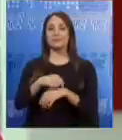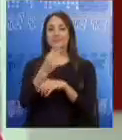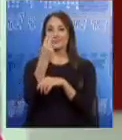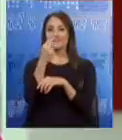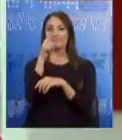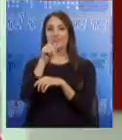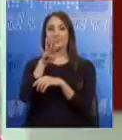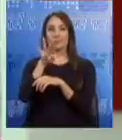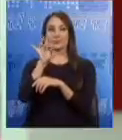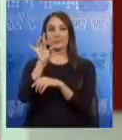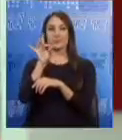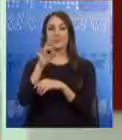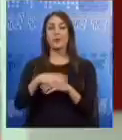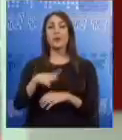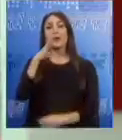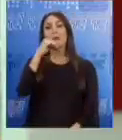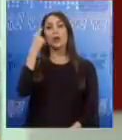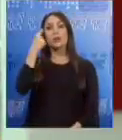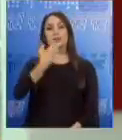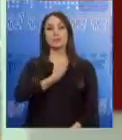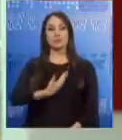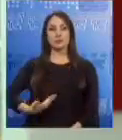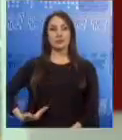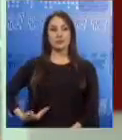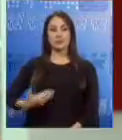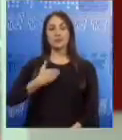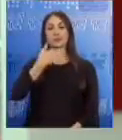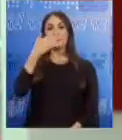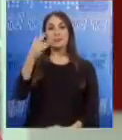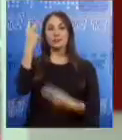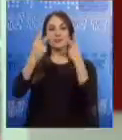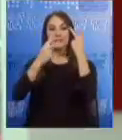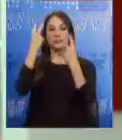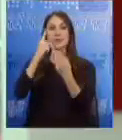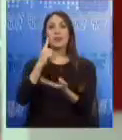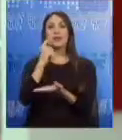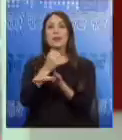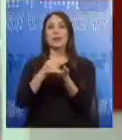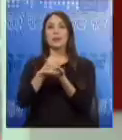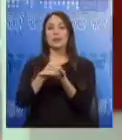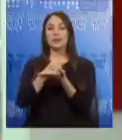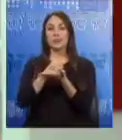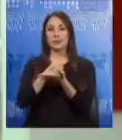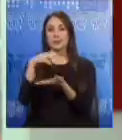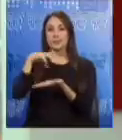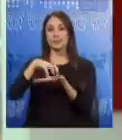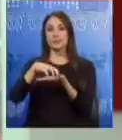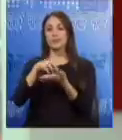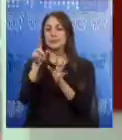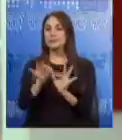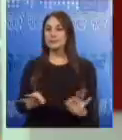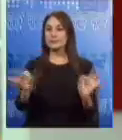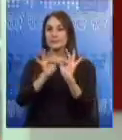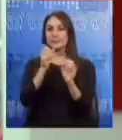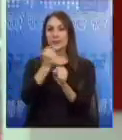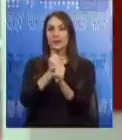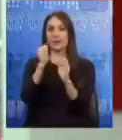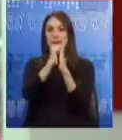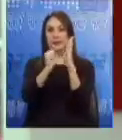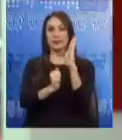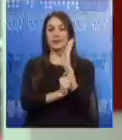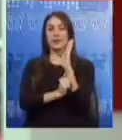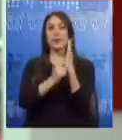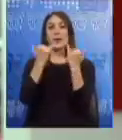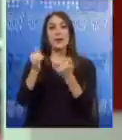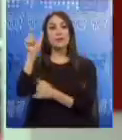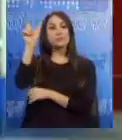de jefe de estado rafael correa visita la provincia de el oro donde mantienen una importante agenda de trabajo nuestro